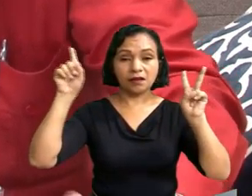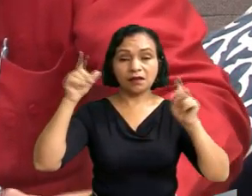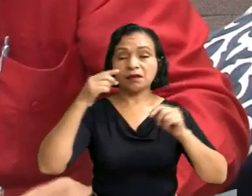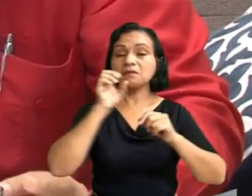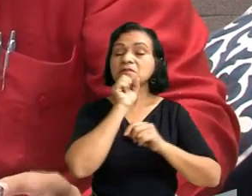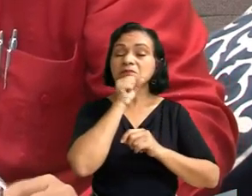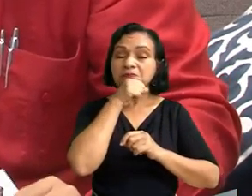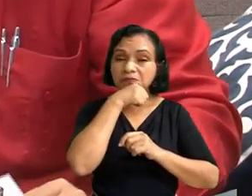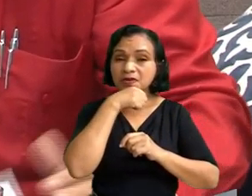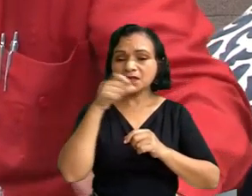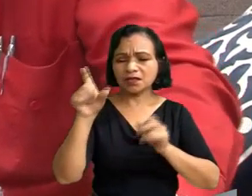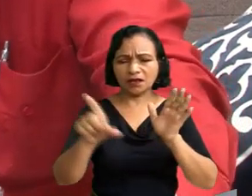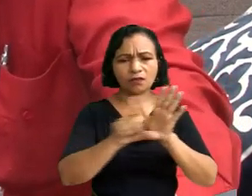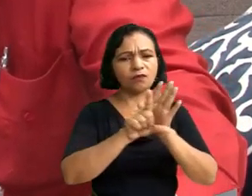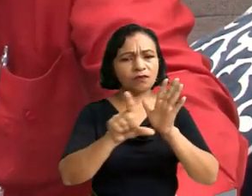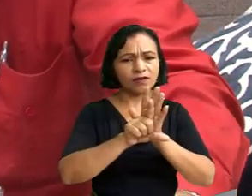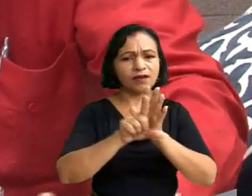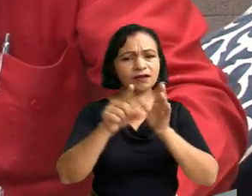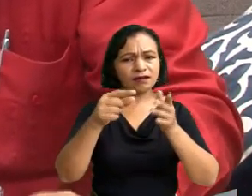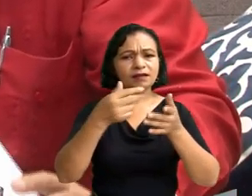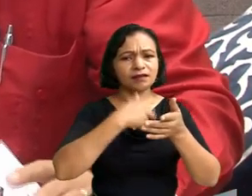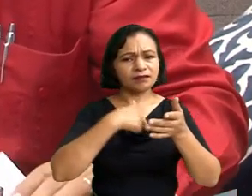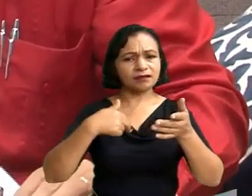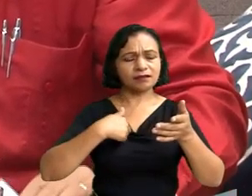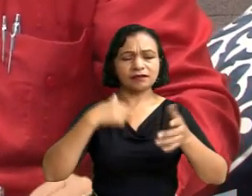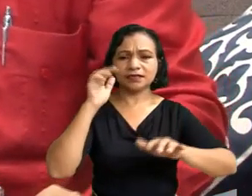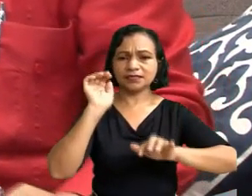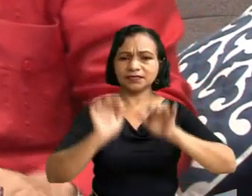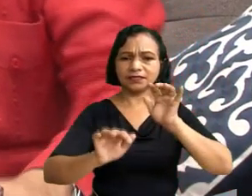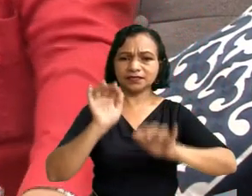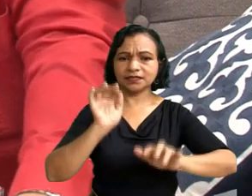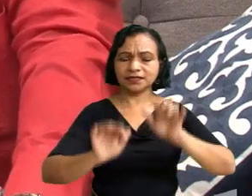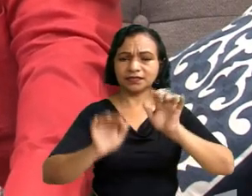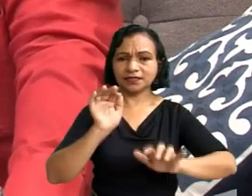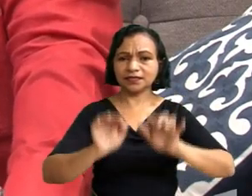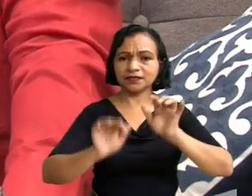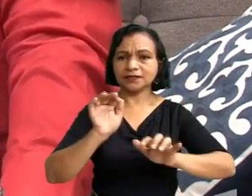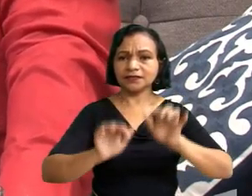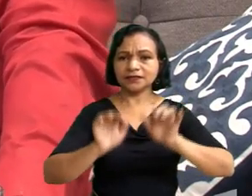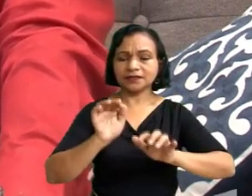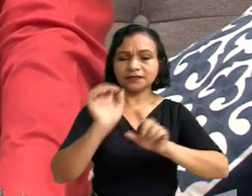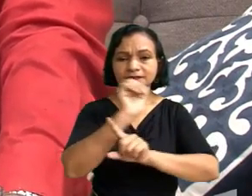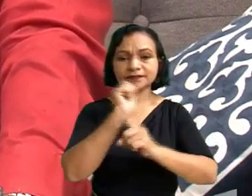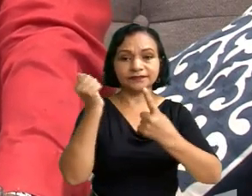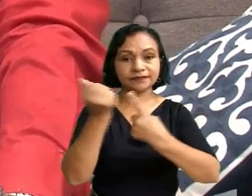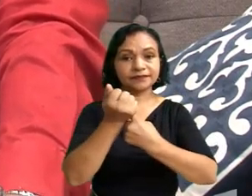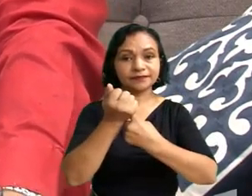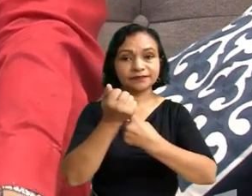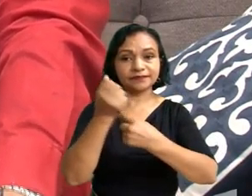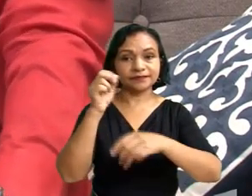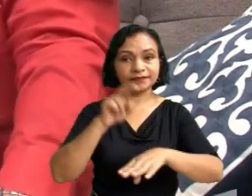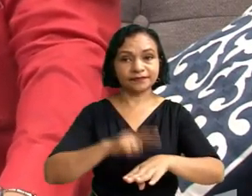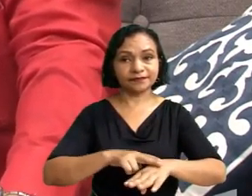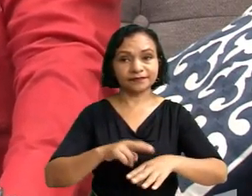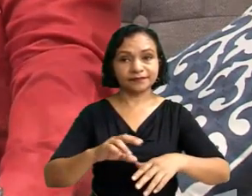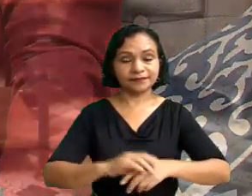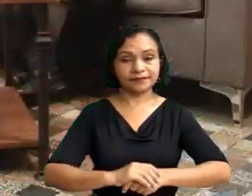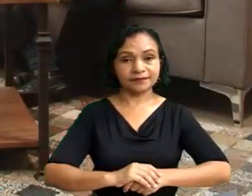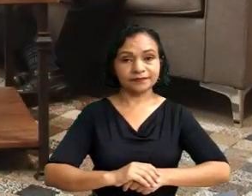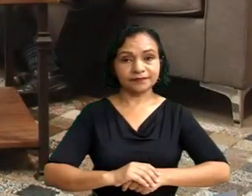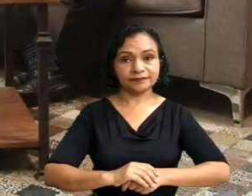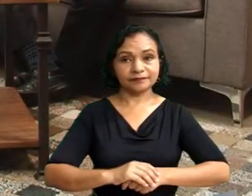ok que el secretario de la asamblea y que